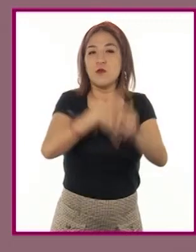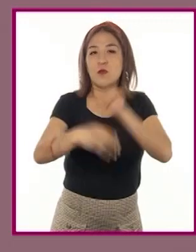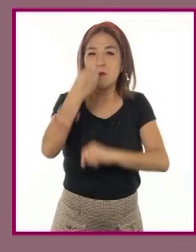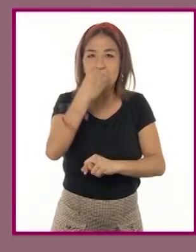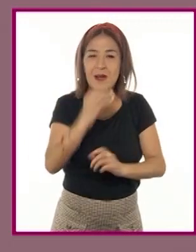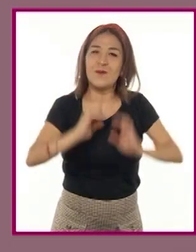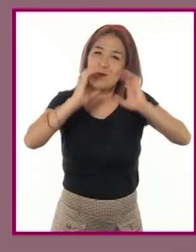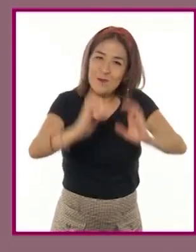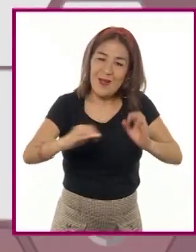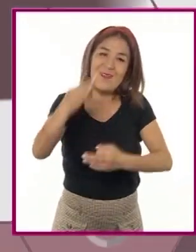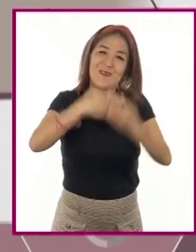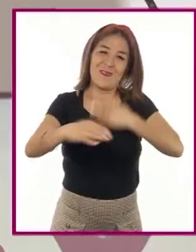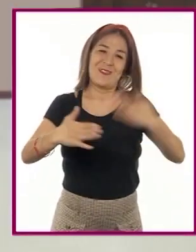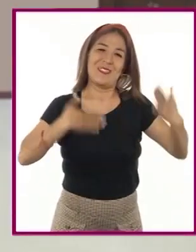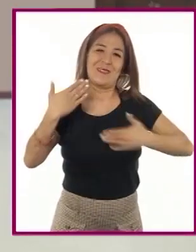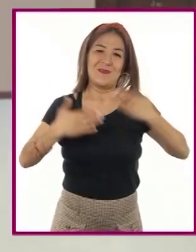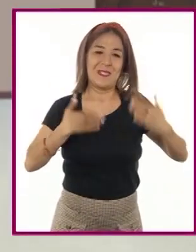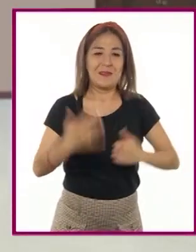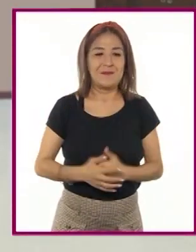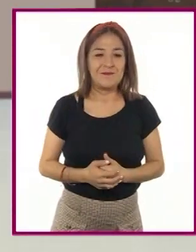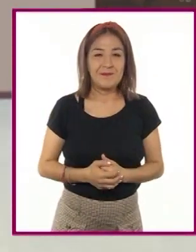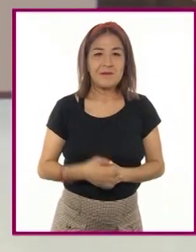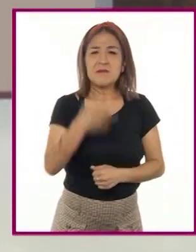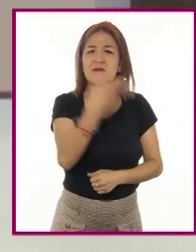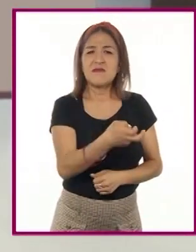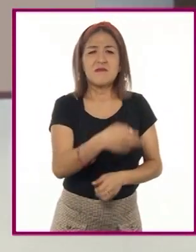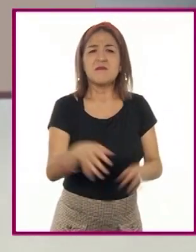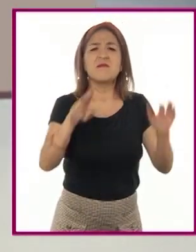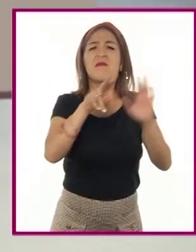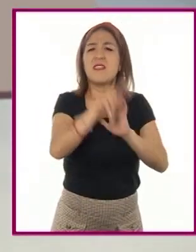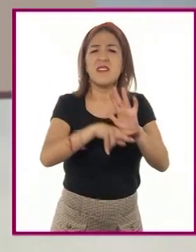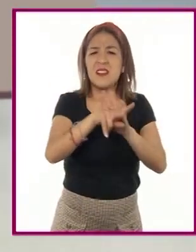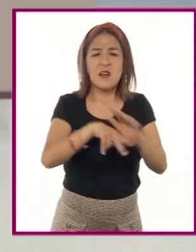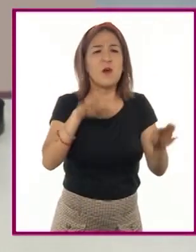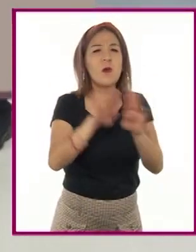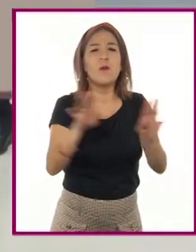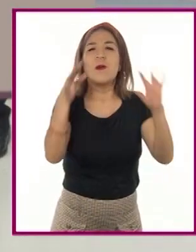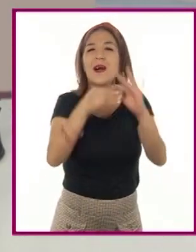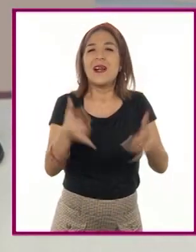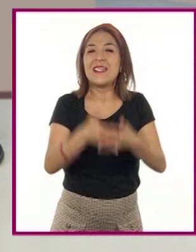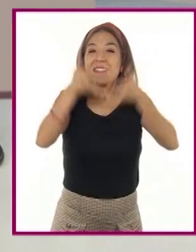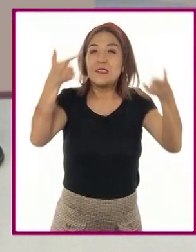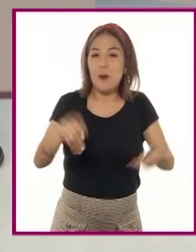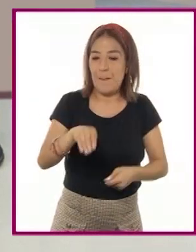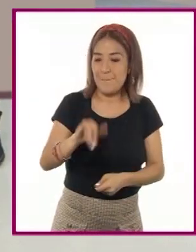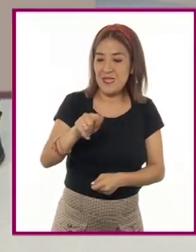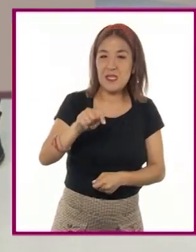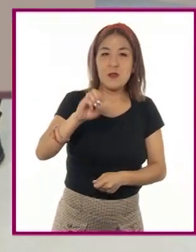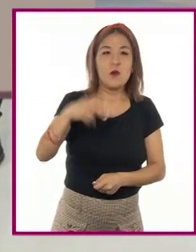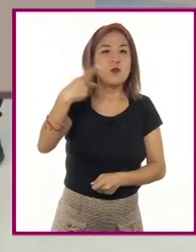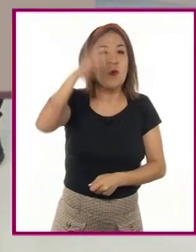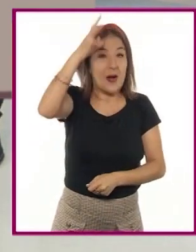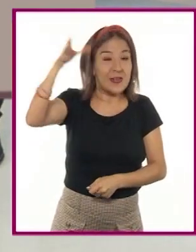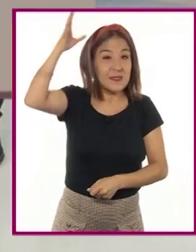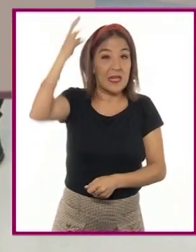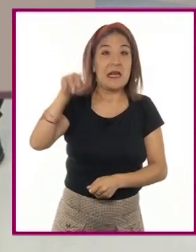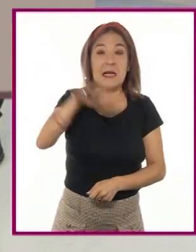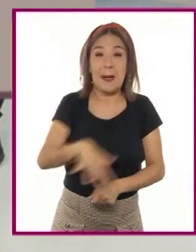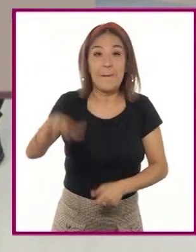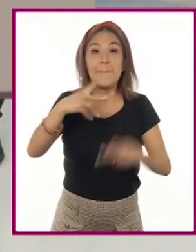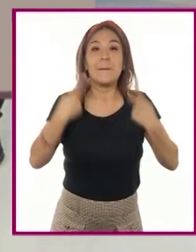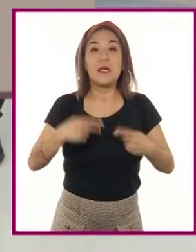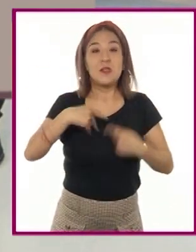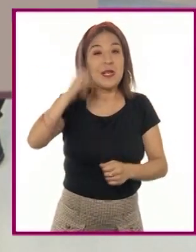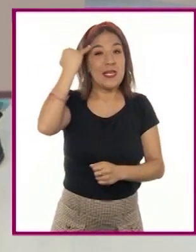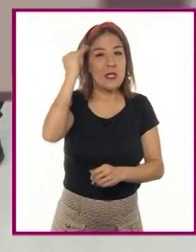y disfrutémoslo. Este mito azteca es una de las interpretaciones que le dieron los indígenas